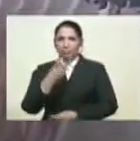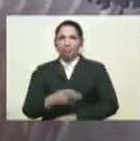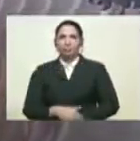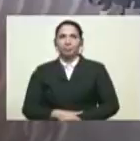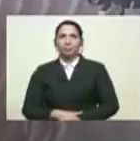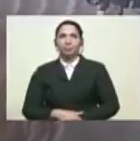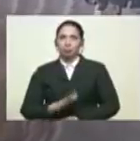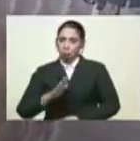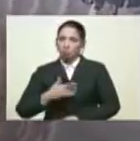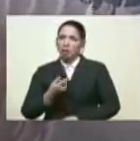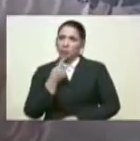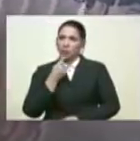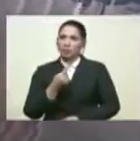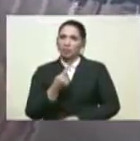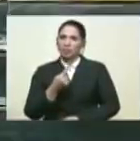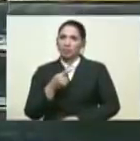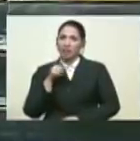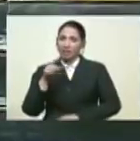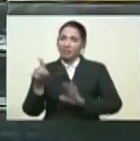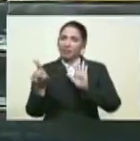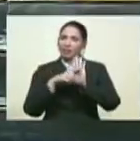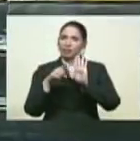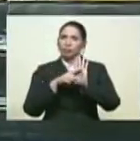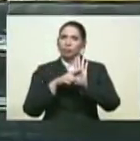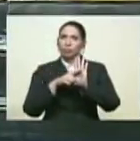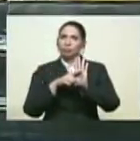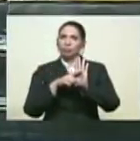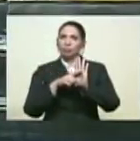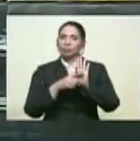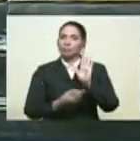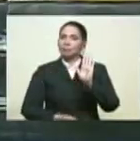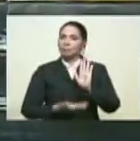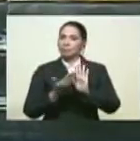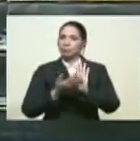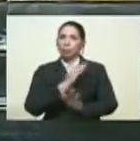pudiéramos decir que eso es una razón suficiente y poderosa.